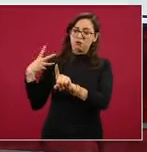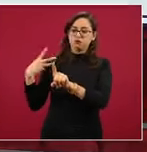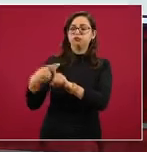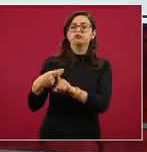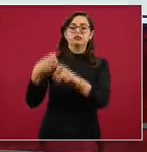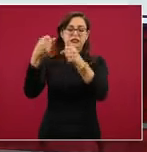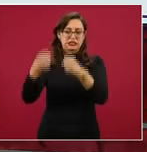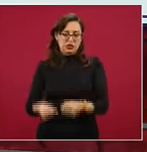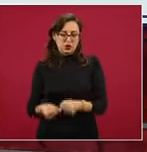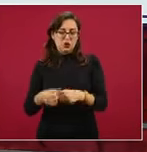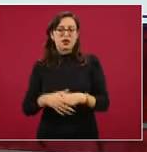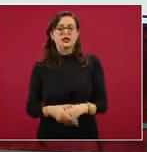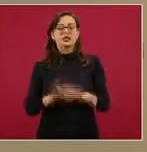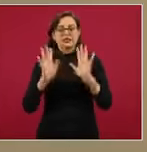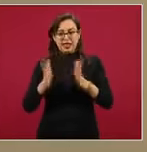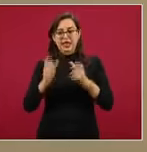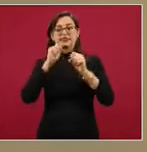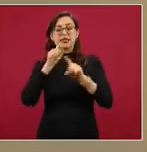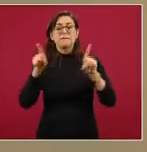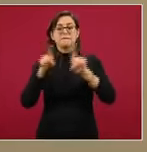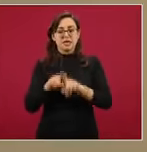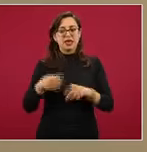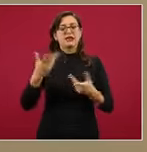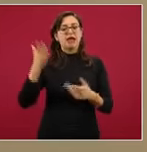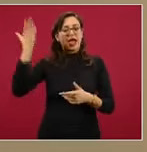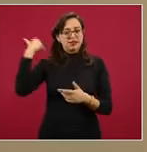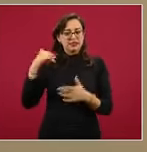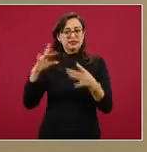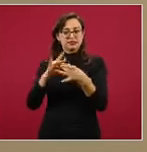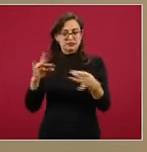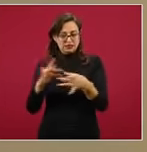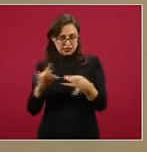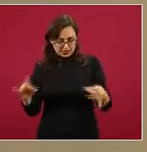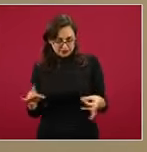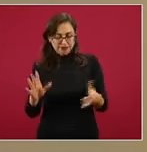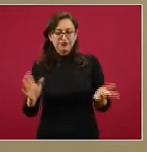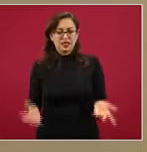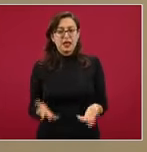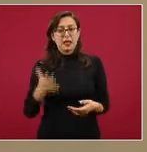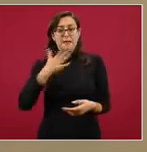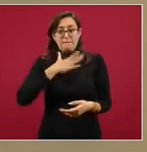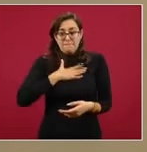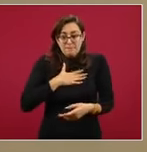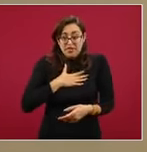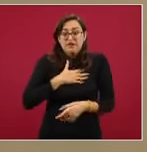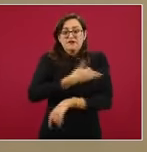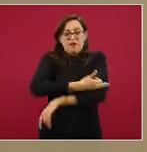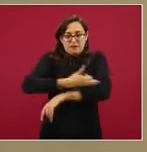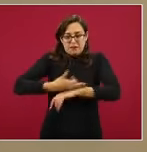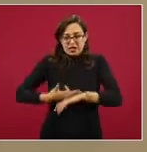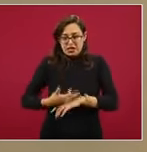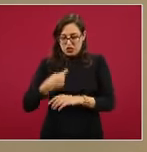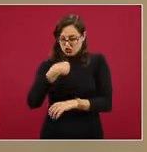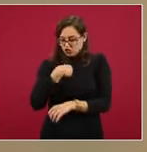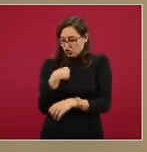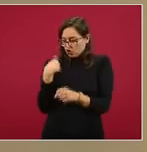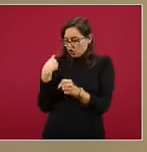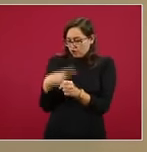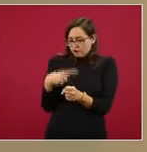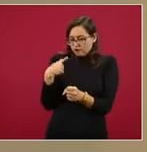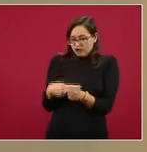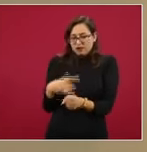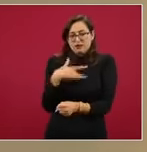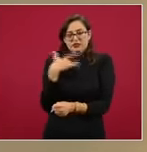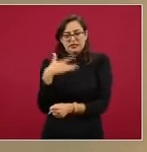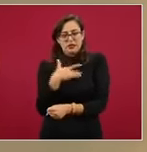días lo que es la asociación epidemiológica, lo hago de nuevo. Si en mi familia Ricardo Cortés Alcalá resulta